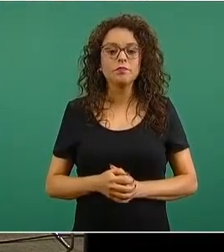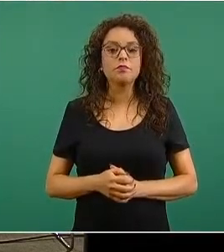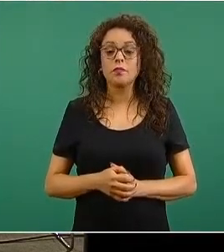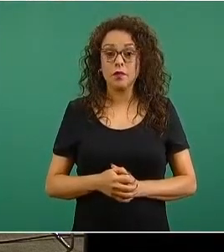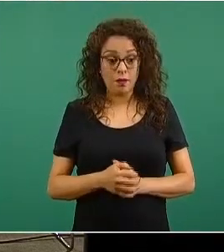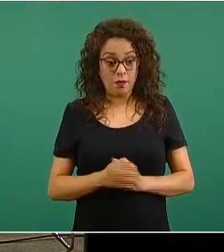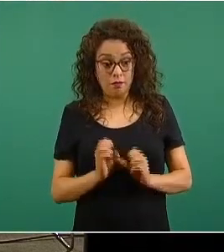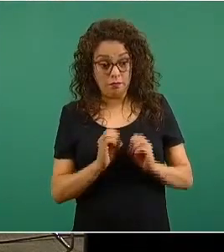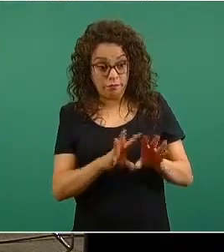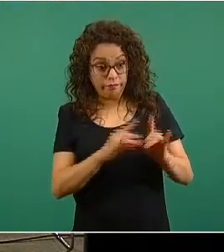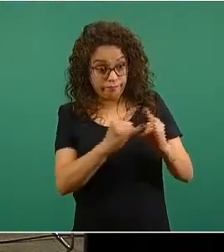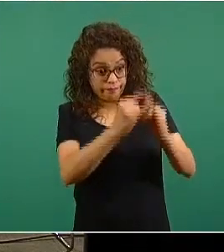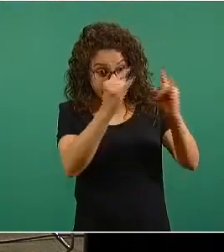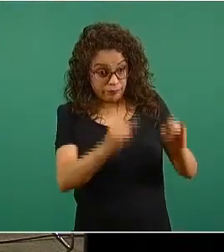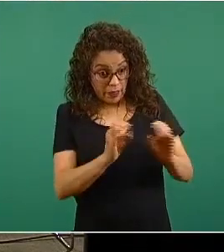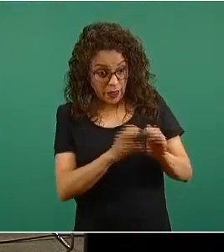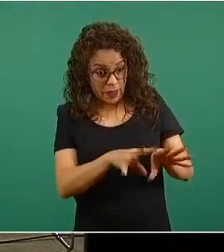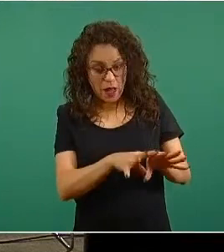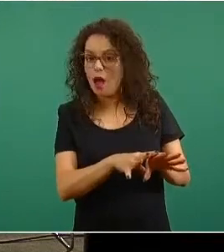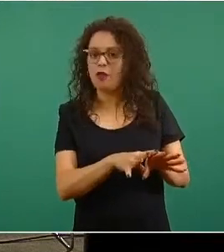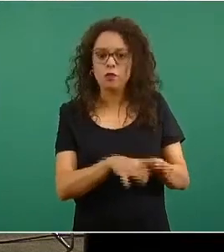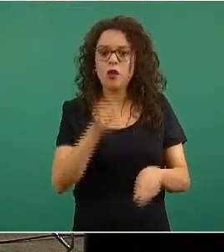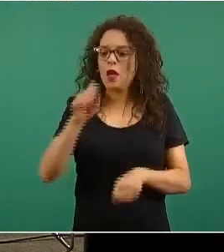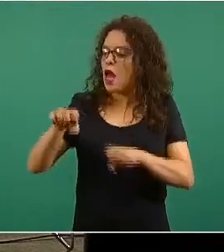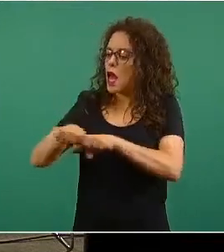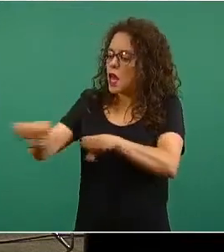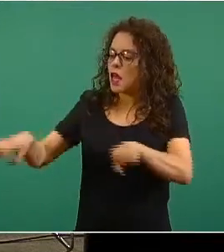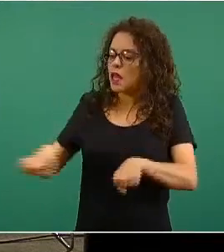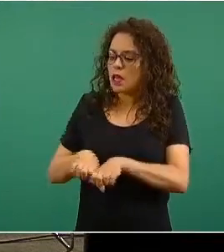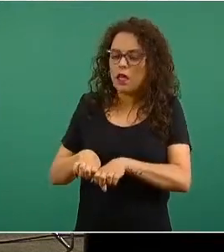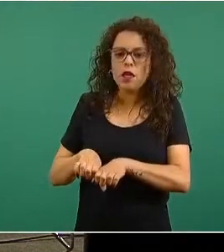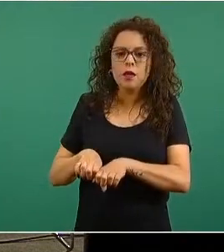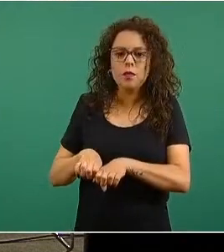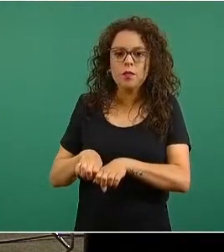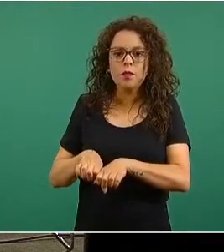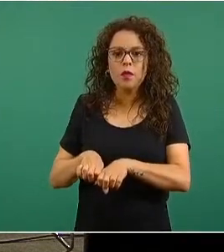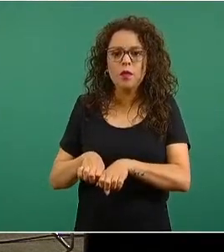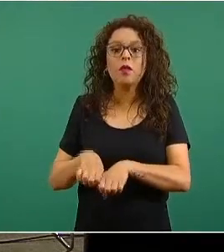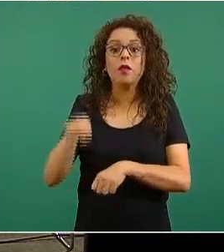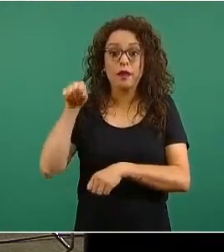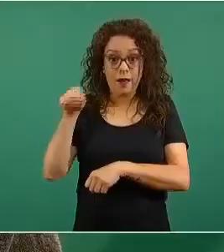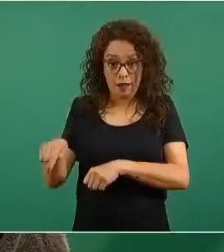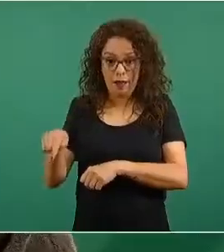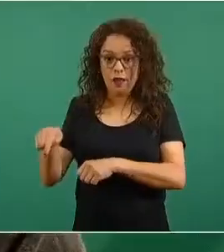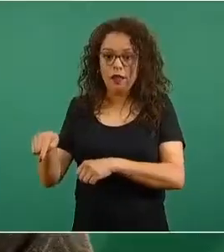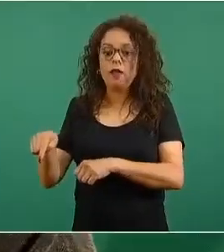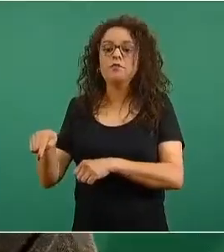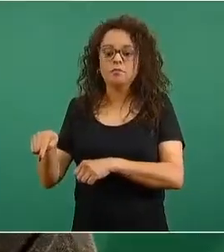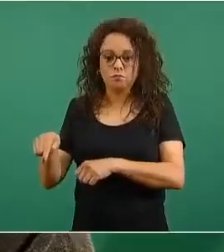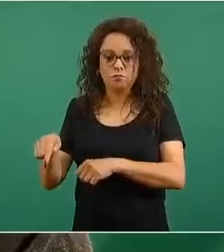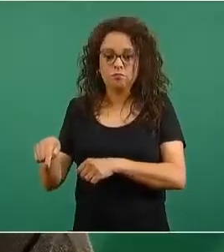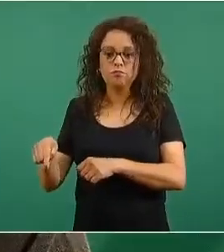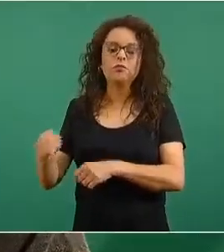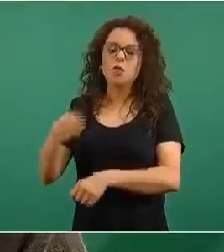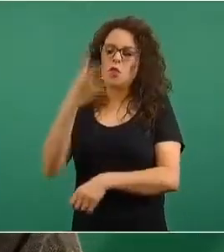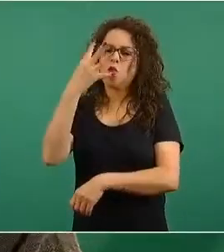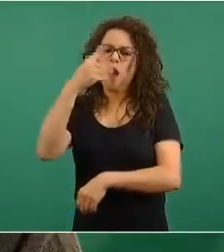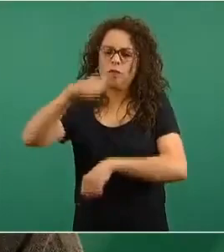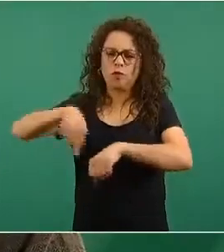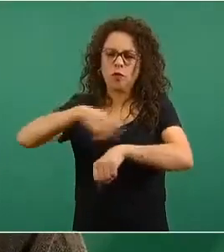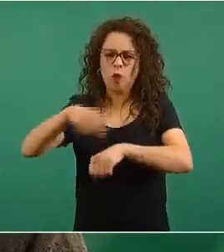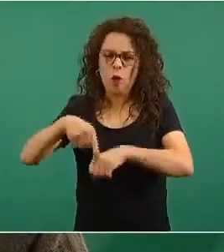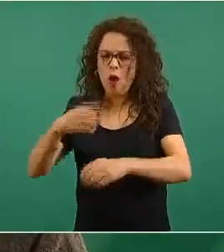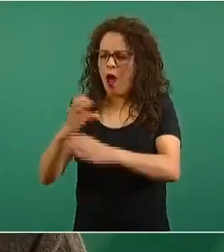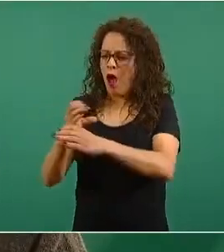fijo. Una brigada de vacunación toma el transporte y se va 4 horas en un camino de